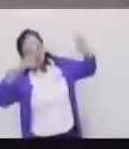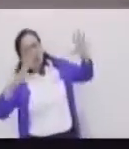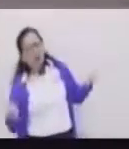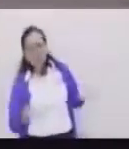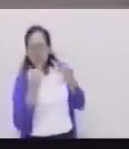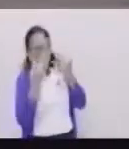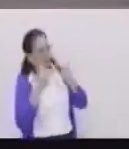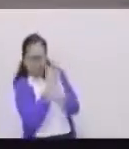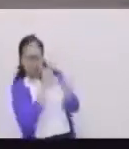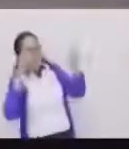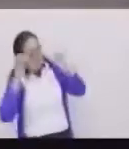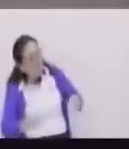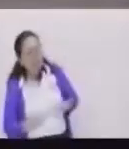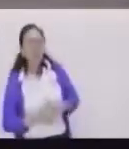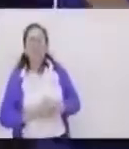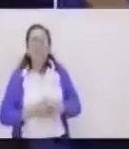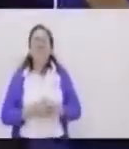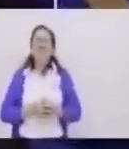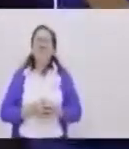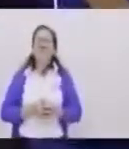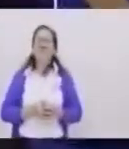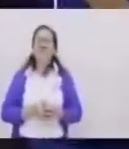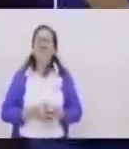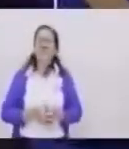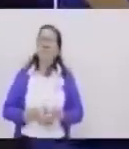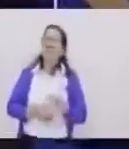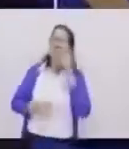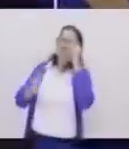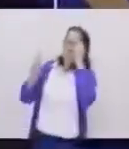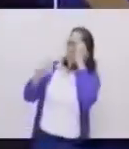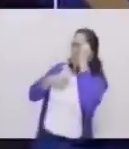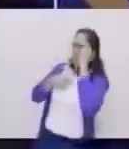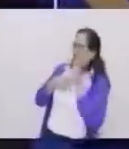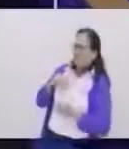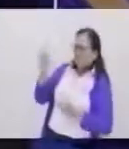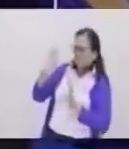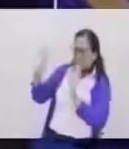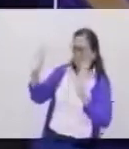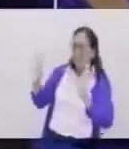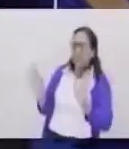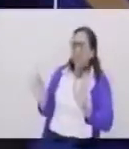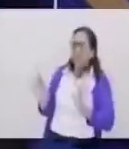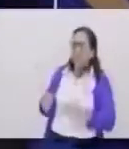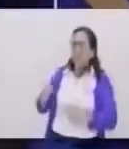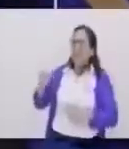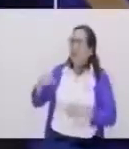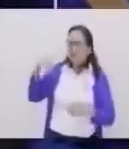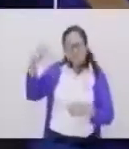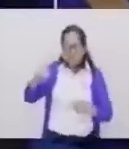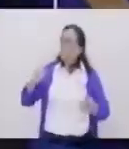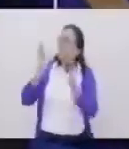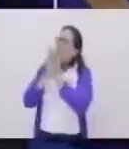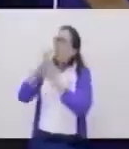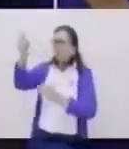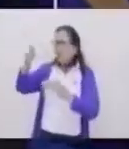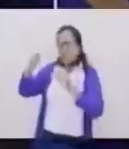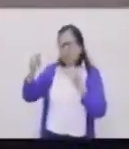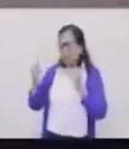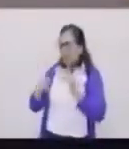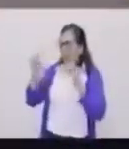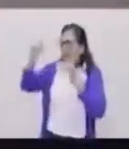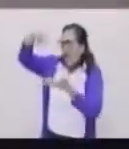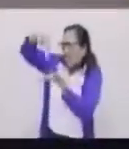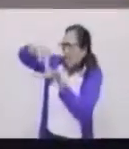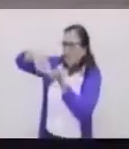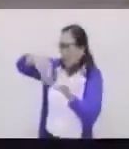grande, no me vas a decir que viene otra más grande atrás de ti. Pues no te voy a decir eso, le dijo la cabra. Me vas a hacer el favor y te quitas del